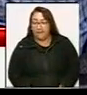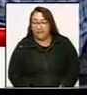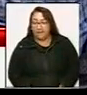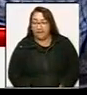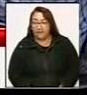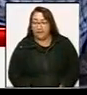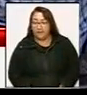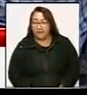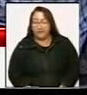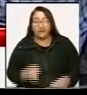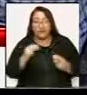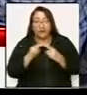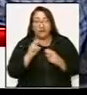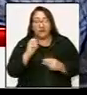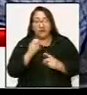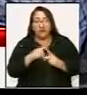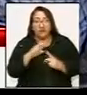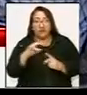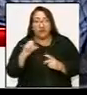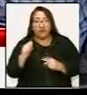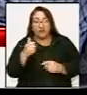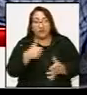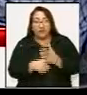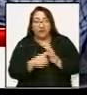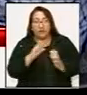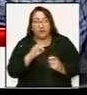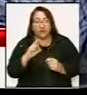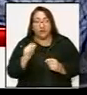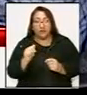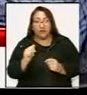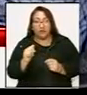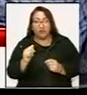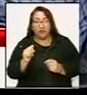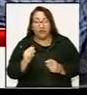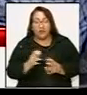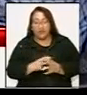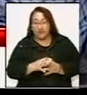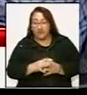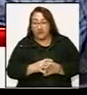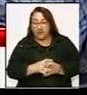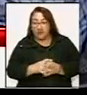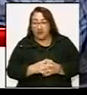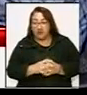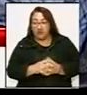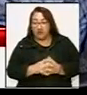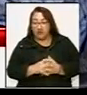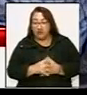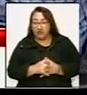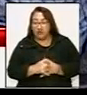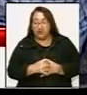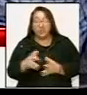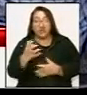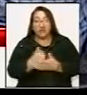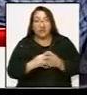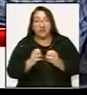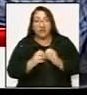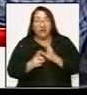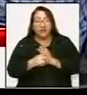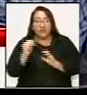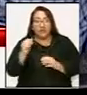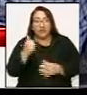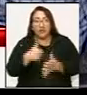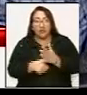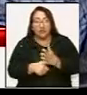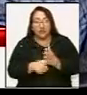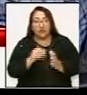Lo que observa la Contraloría no es el tema de las cartas fianzas. Lo que observa la Contraloría General de la República es el descuento que se debió haber hecho de las cartas de